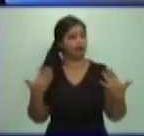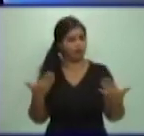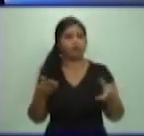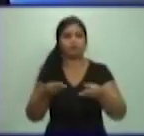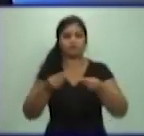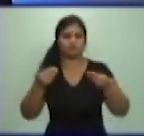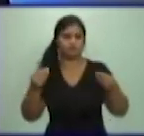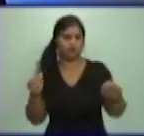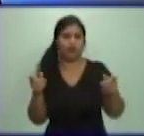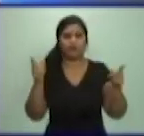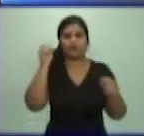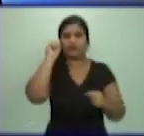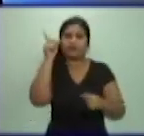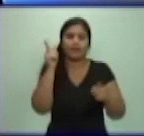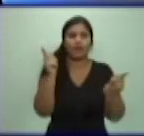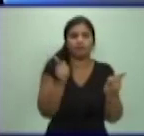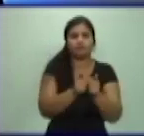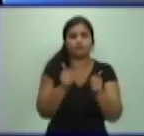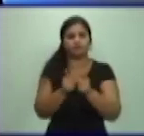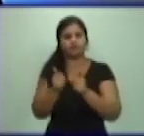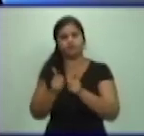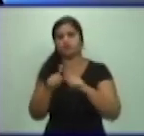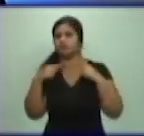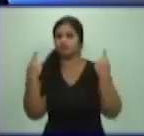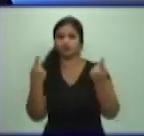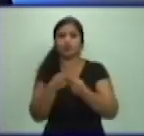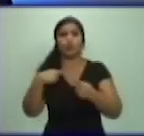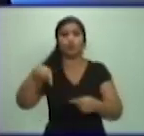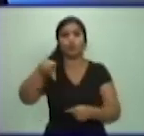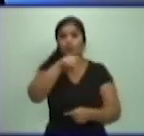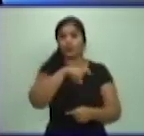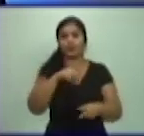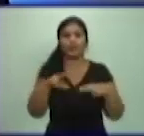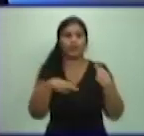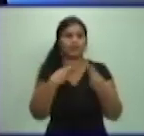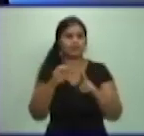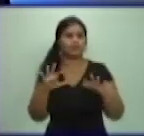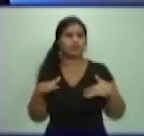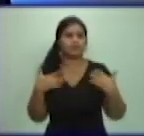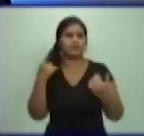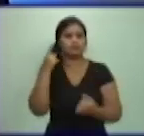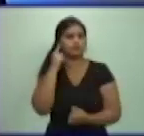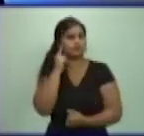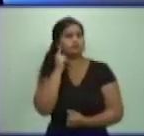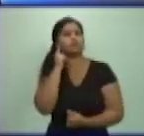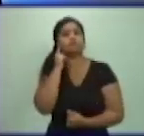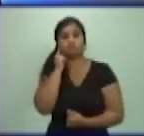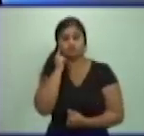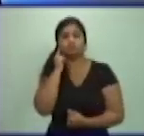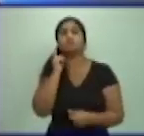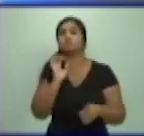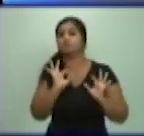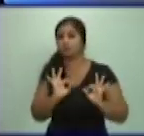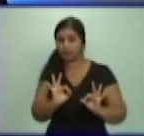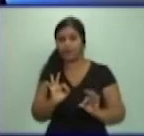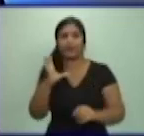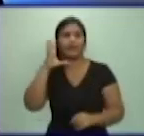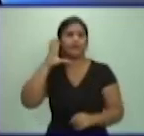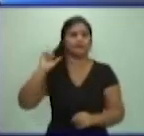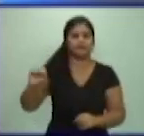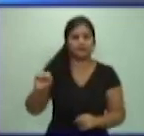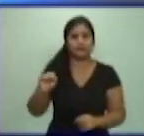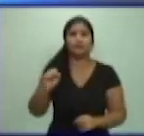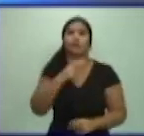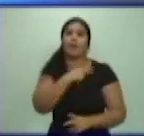ideas completas, las unidades de sentido. Usted tiene que ser capaz de recepcionar lo que el maestro está leyendo, lo que está dictando,